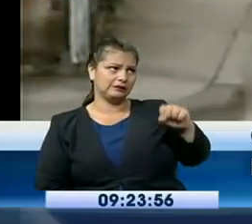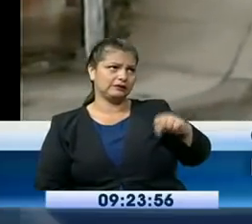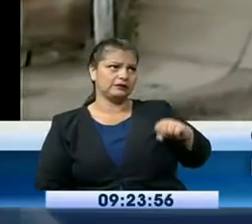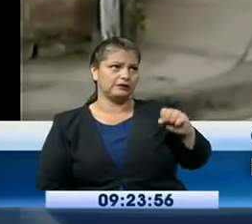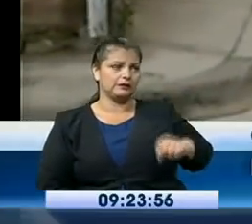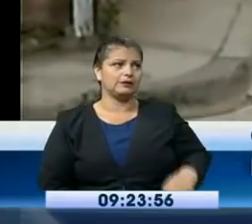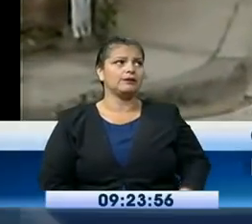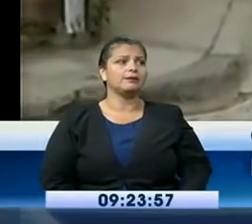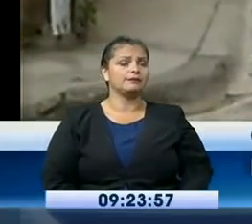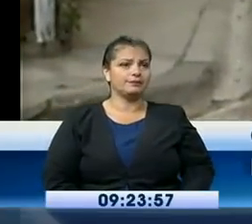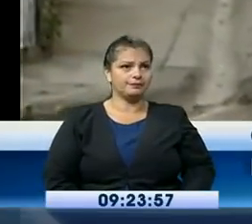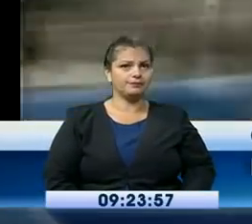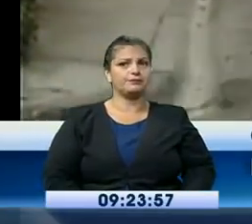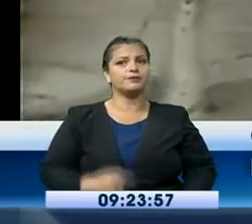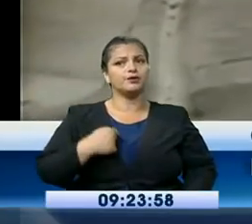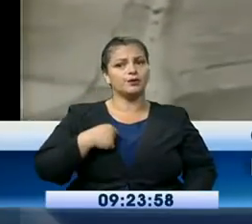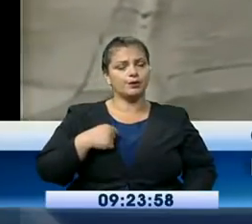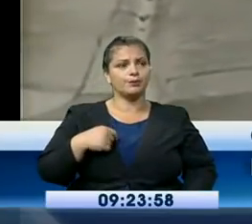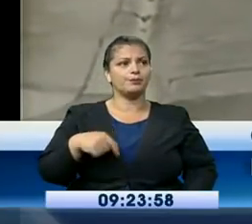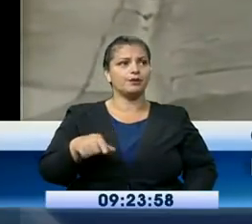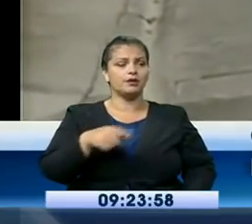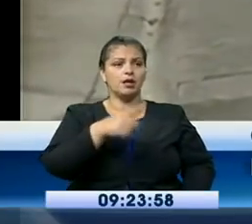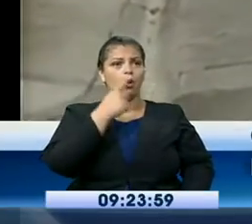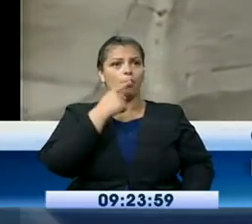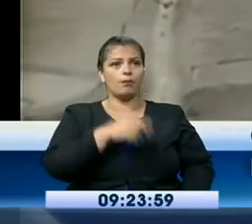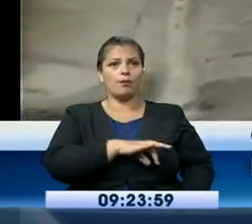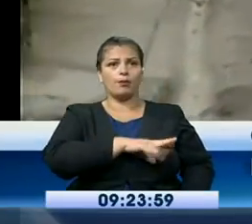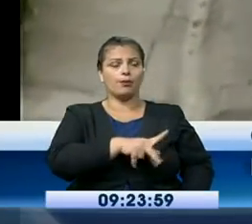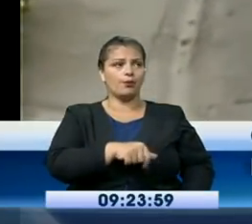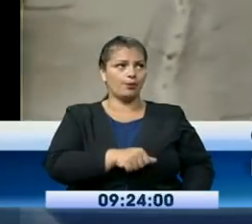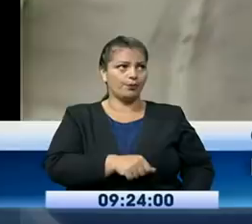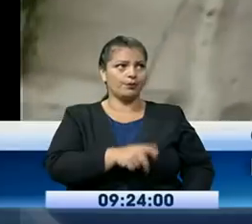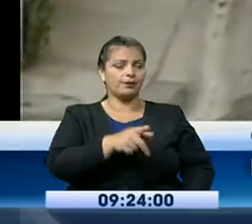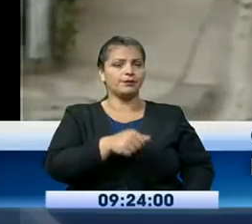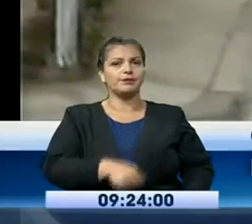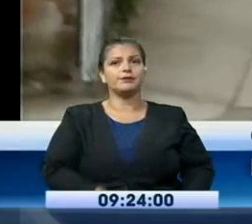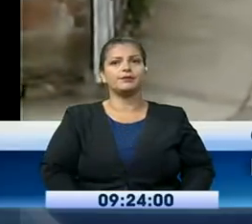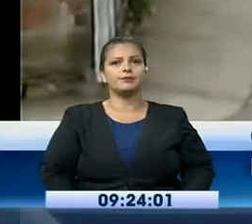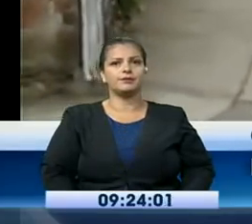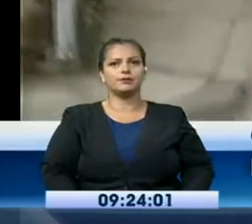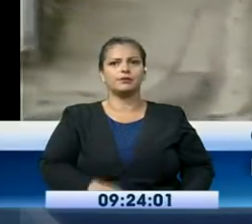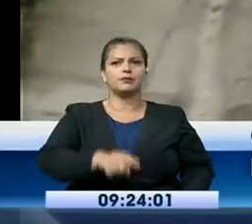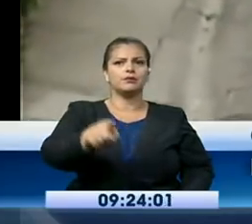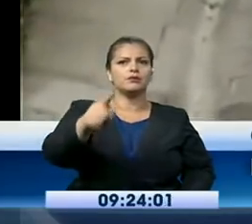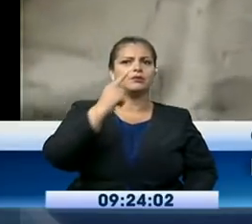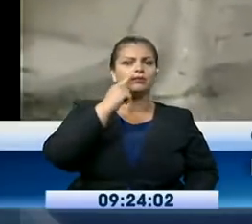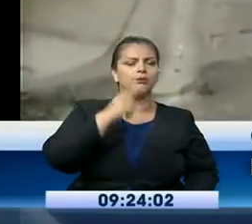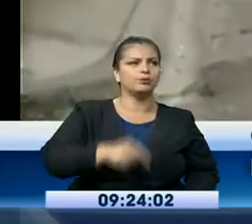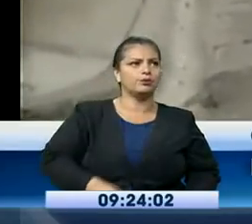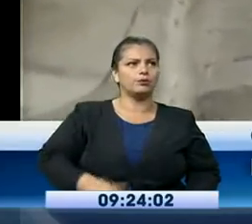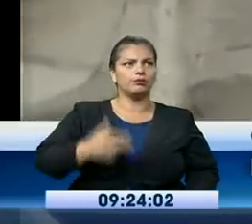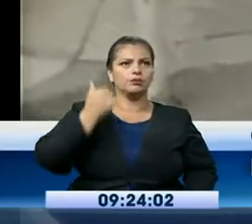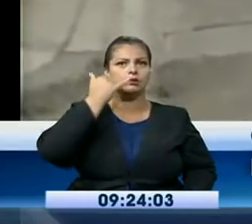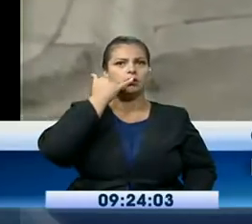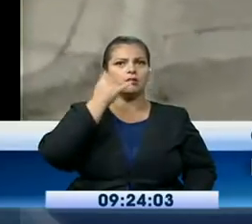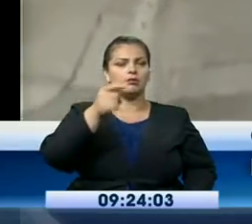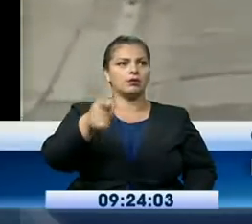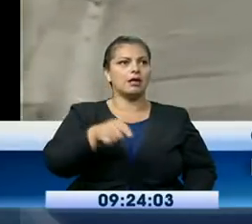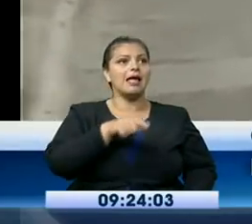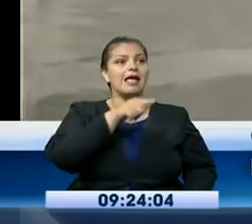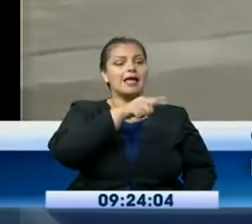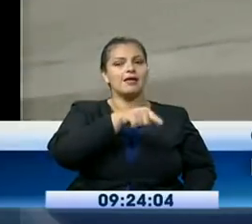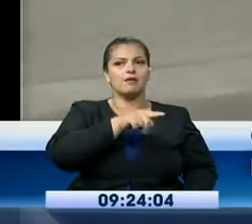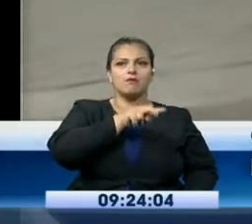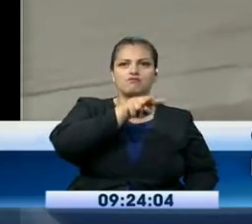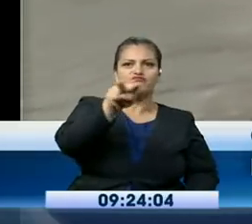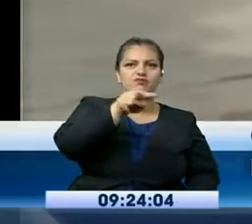despensa y lanzó el teléfono celular que cargaba y ellos se dieron cuenta y salieron del único caso registrado no